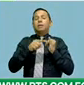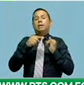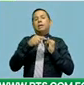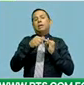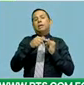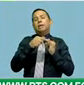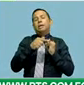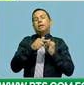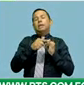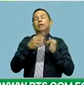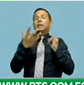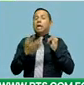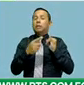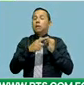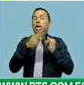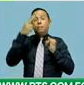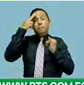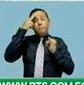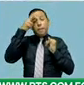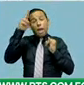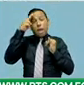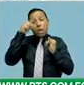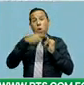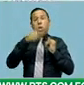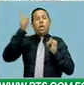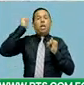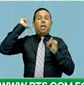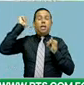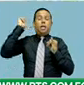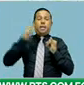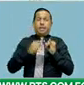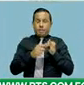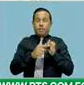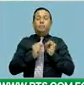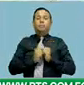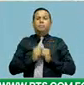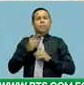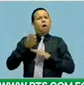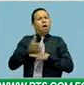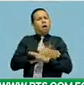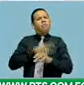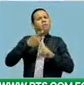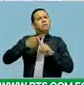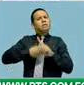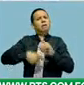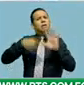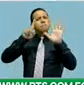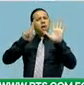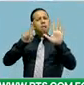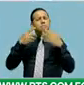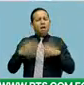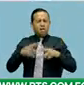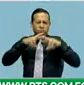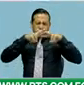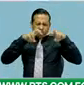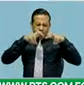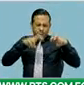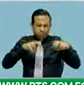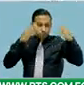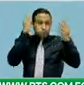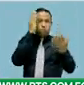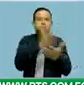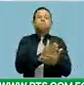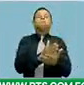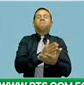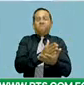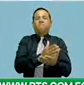Ecuador de un cartel mexicano. Tras 6 meses de seguirles la pista, la policía sacó de circulación más de 4 millones de dosis